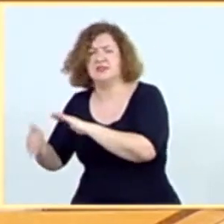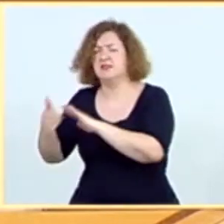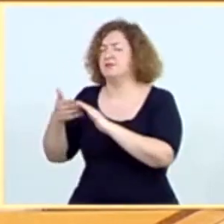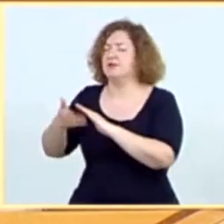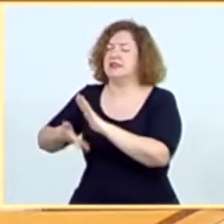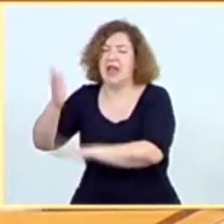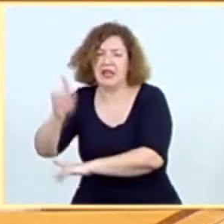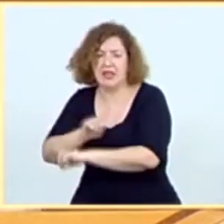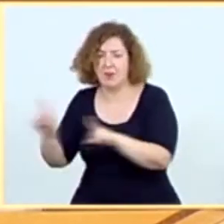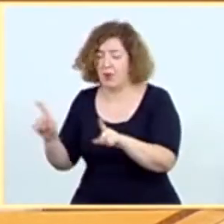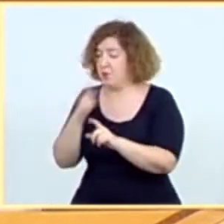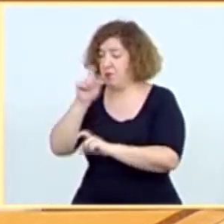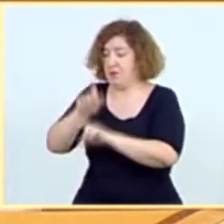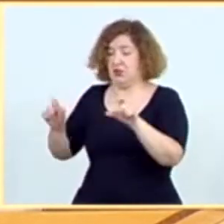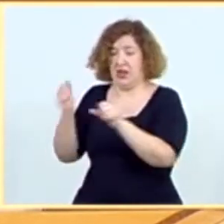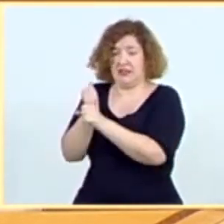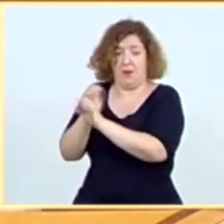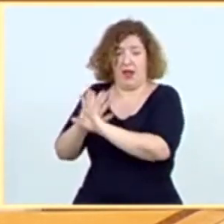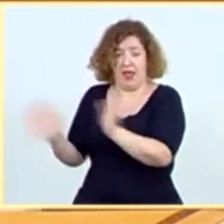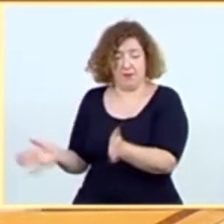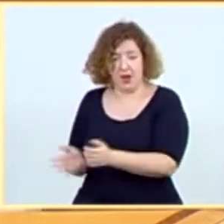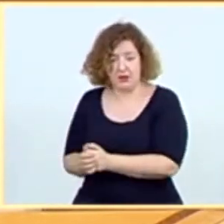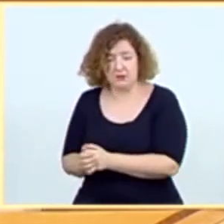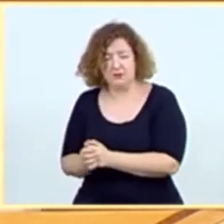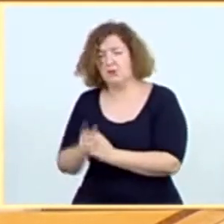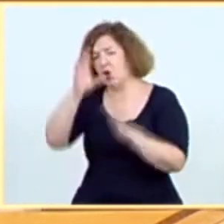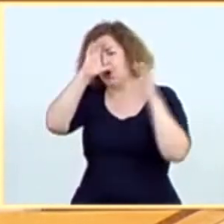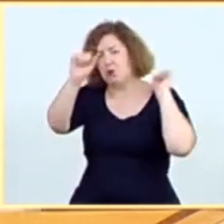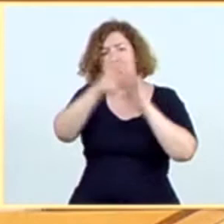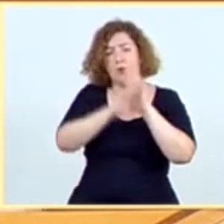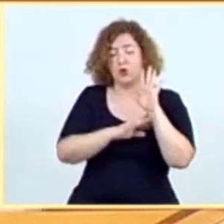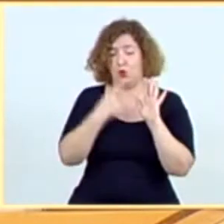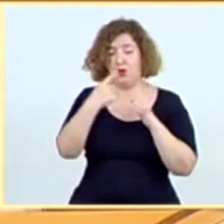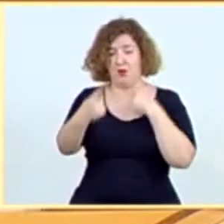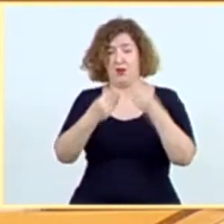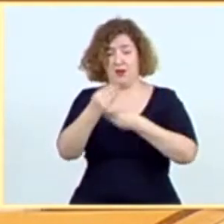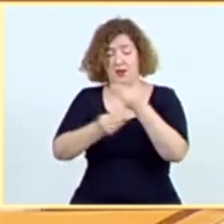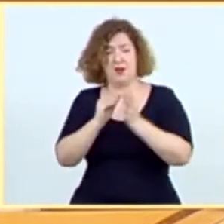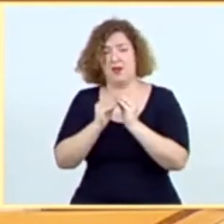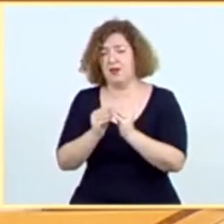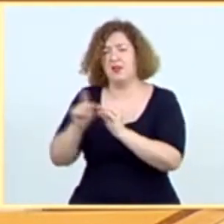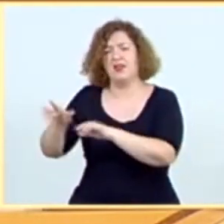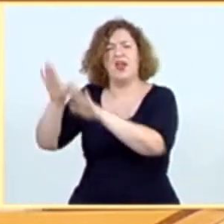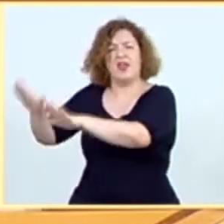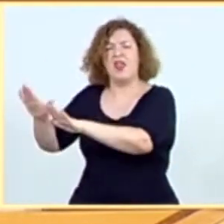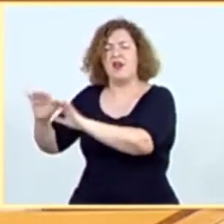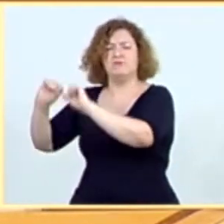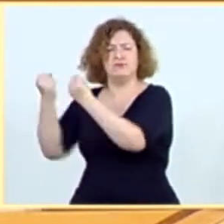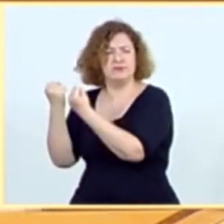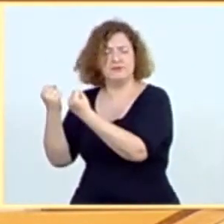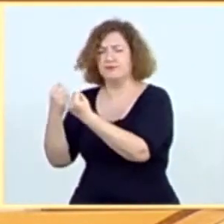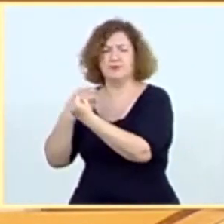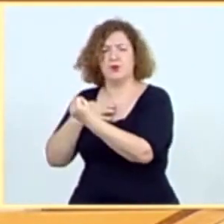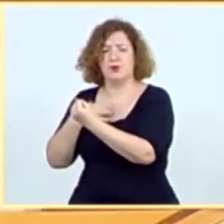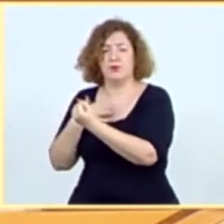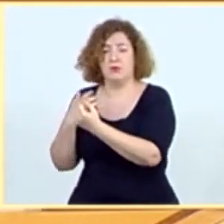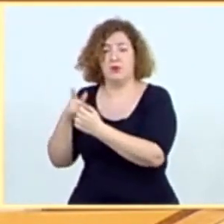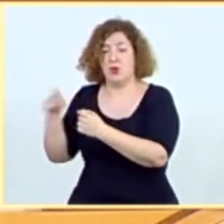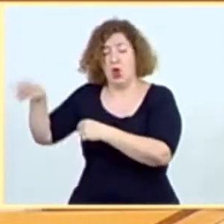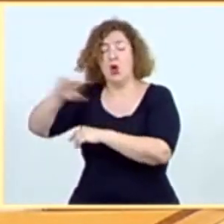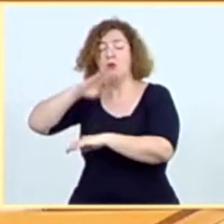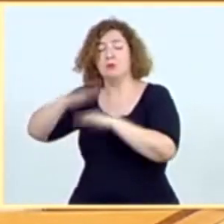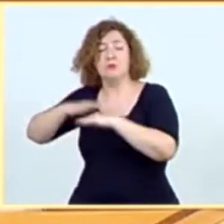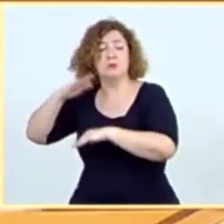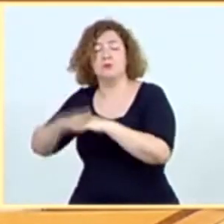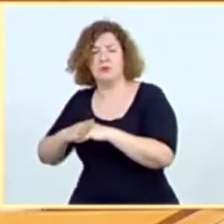allí trabajaba. Sus protocolos fueron los que establecieron que las personas se quedaran dentro y no pudieran salir. Todos cumplieron sus órdenes, no